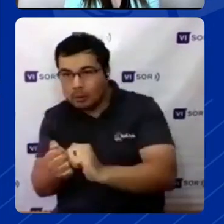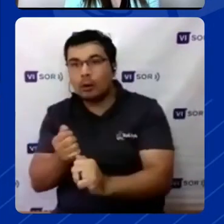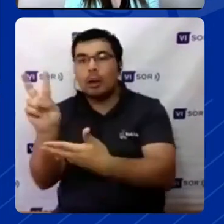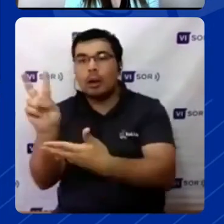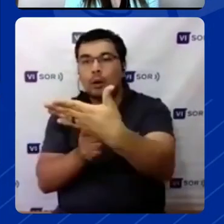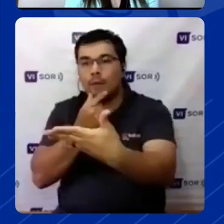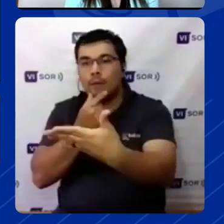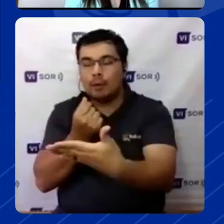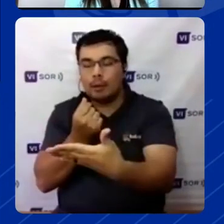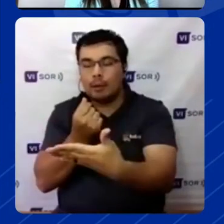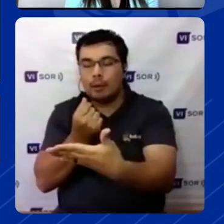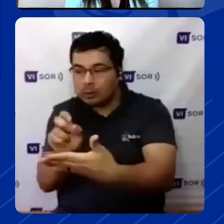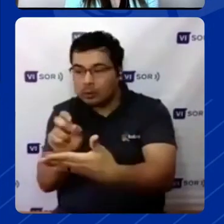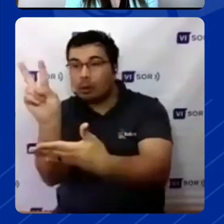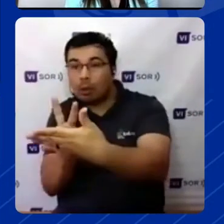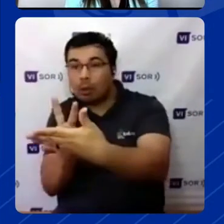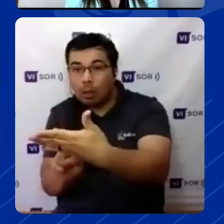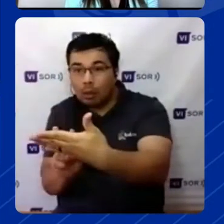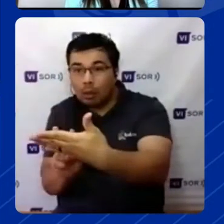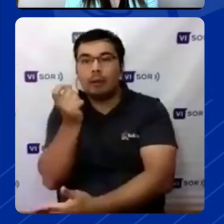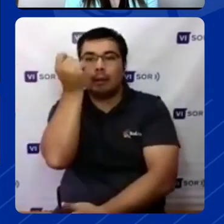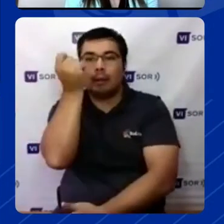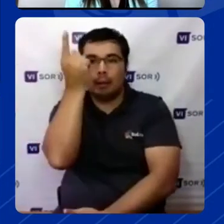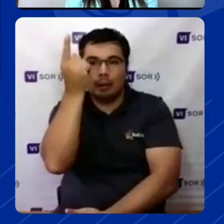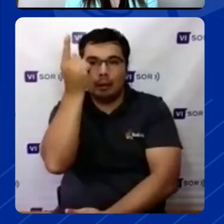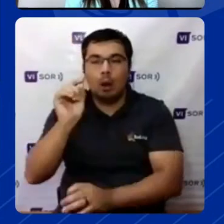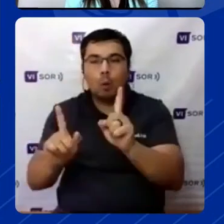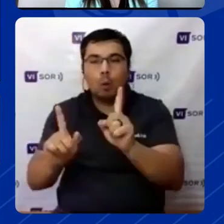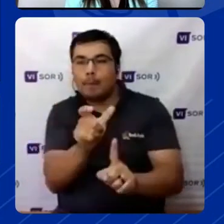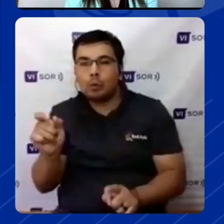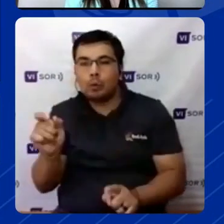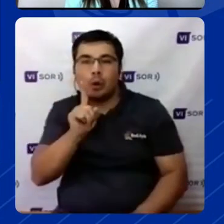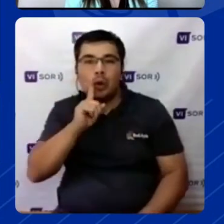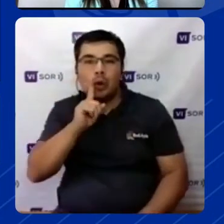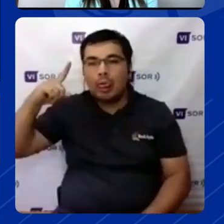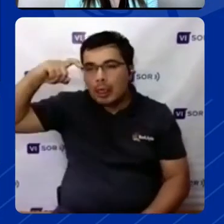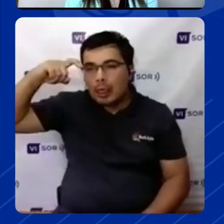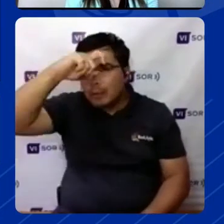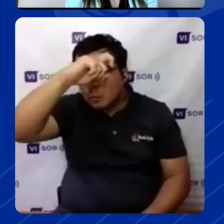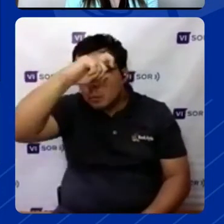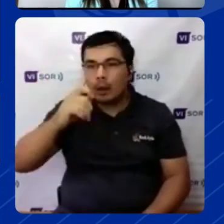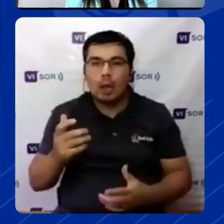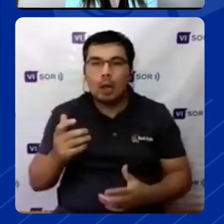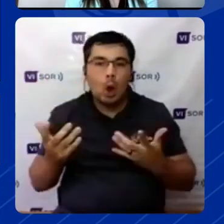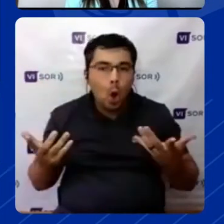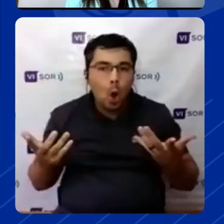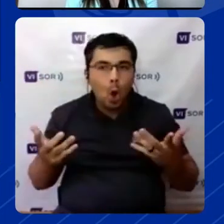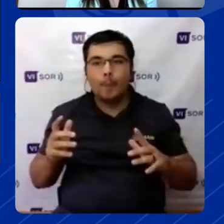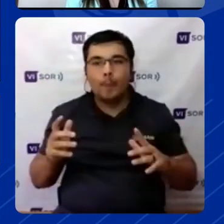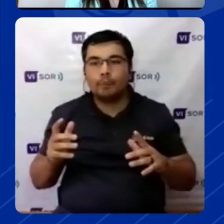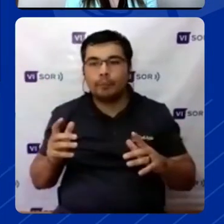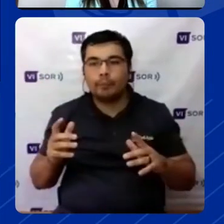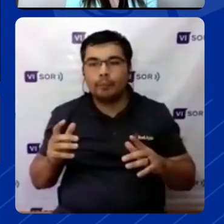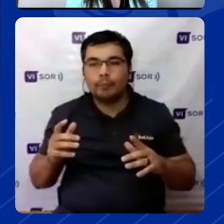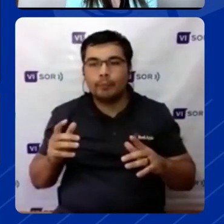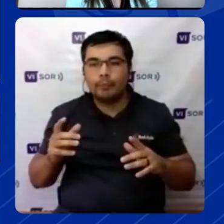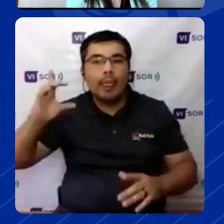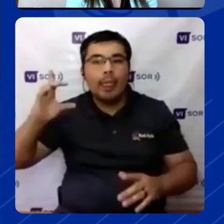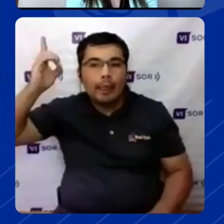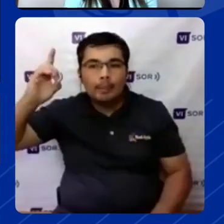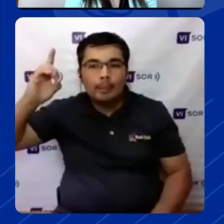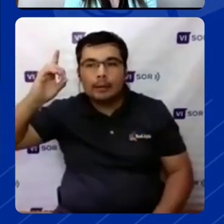más facilidad de las personas que tienen alguna dificultad o alguna discapacidad intelectual, para personas